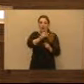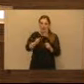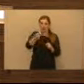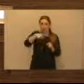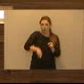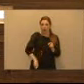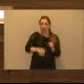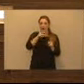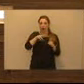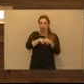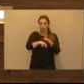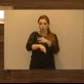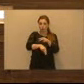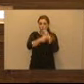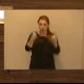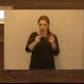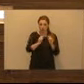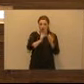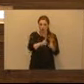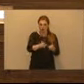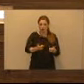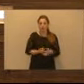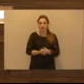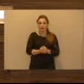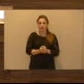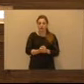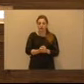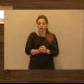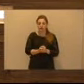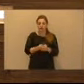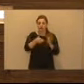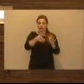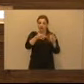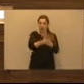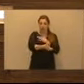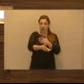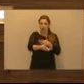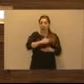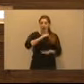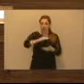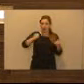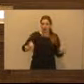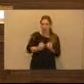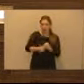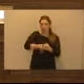los recursos públicos, con lo cual nos daría más capacidad de actuación,